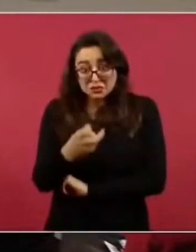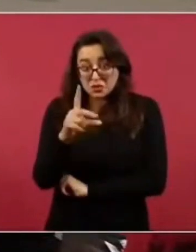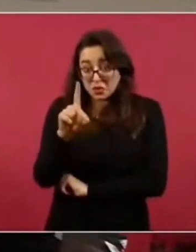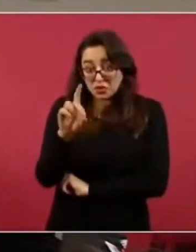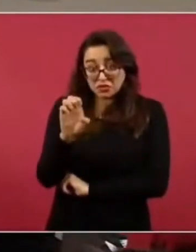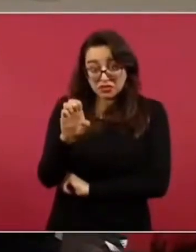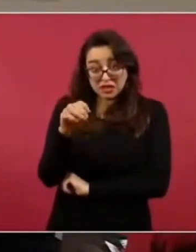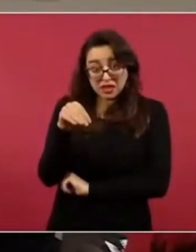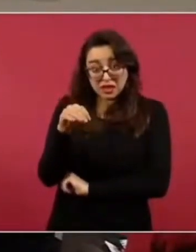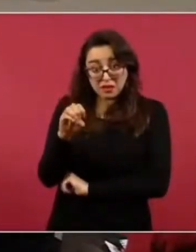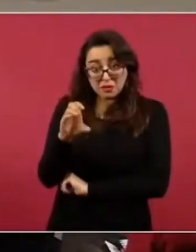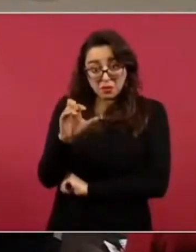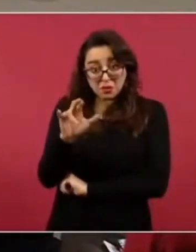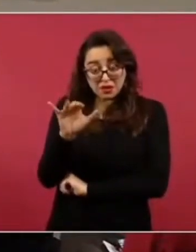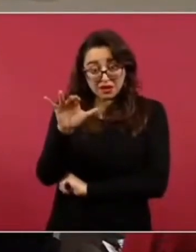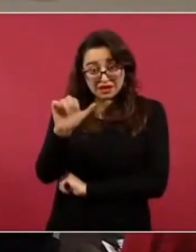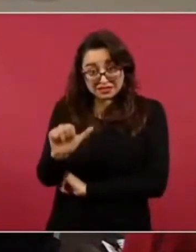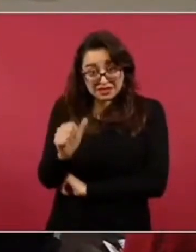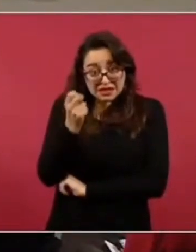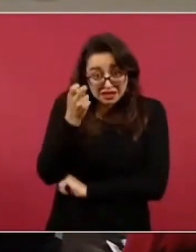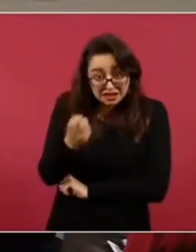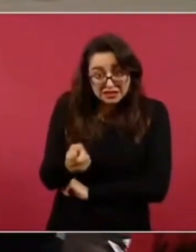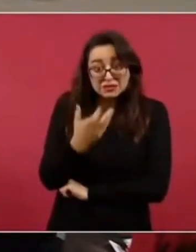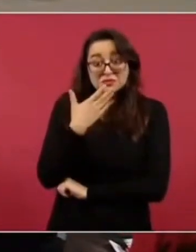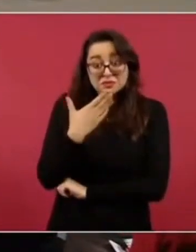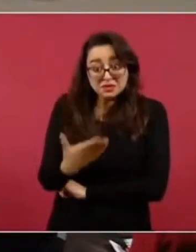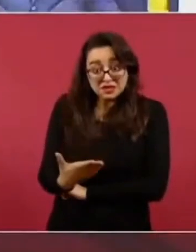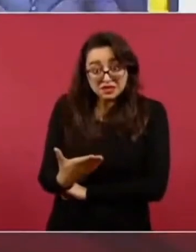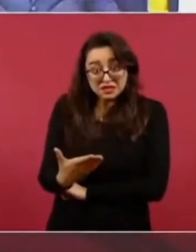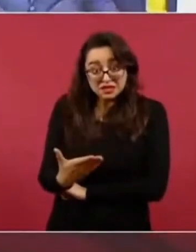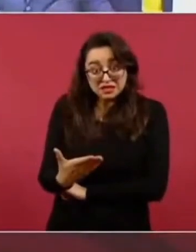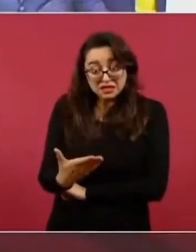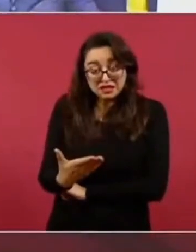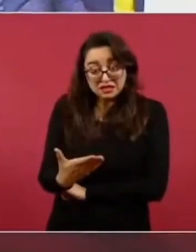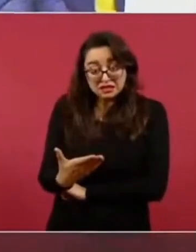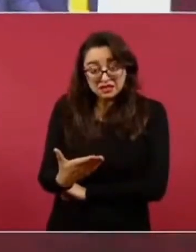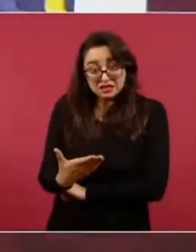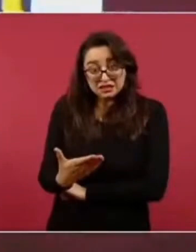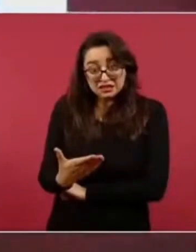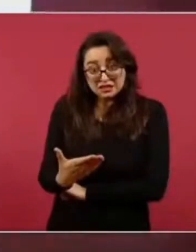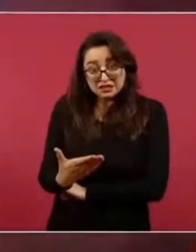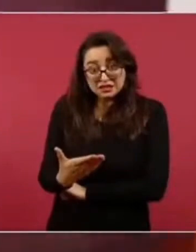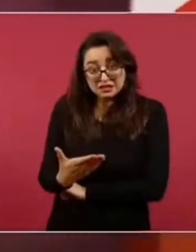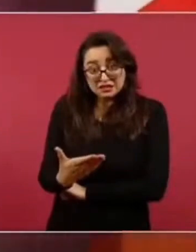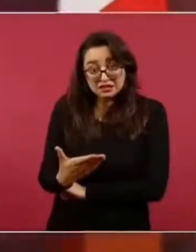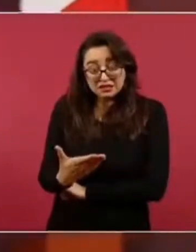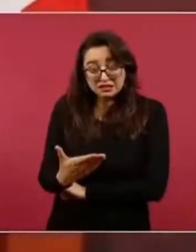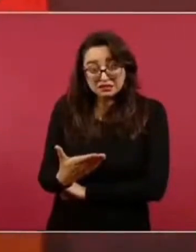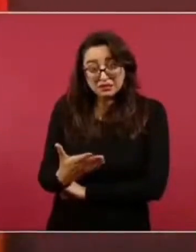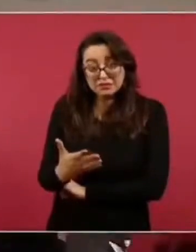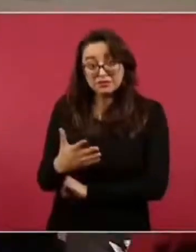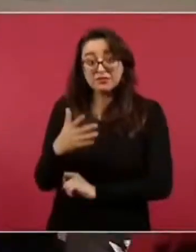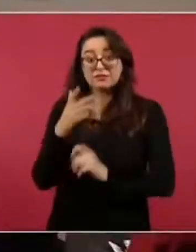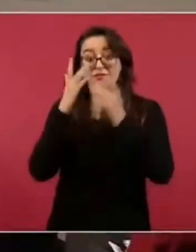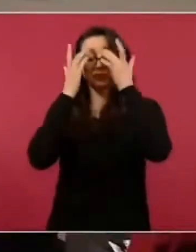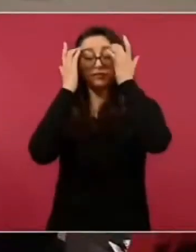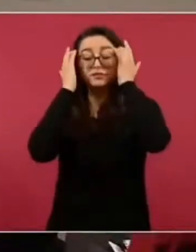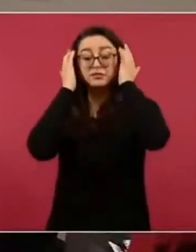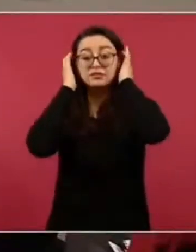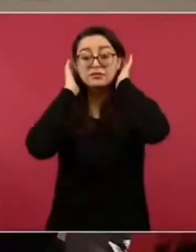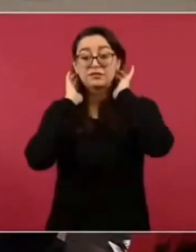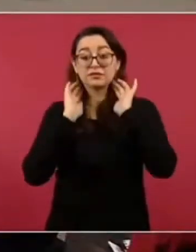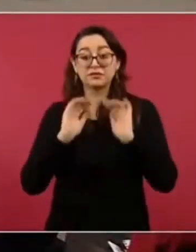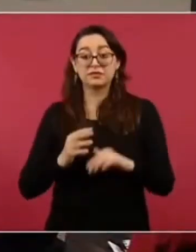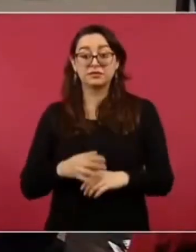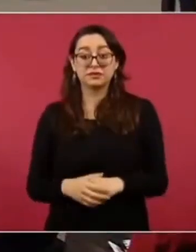¿Así era la cosa? ¿Eso es lo que debe